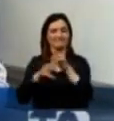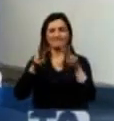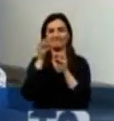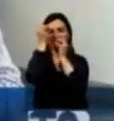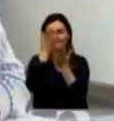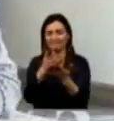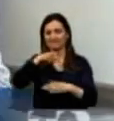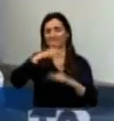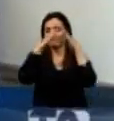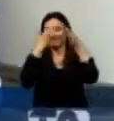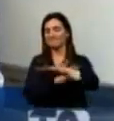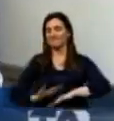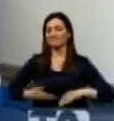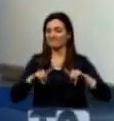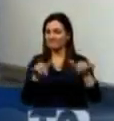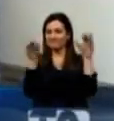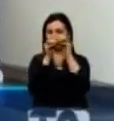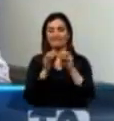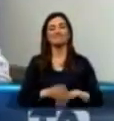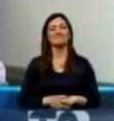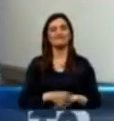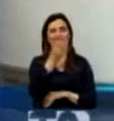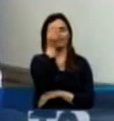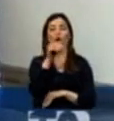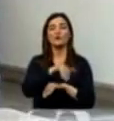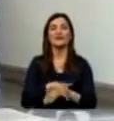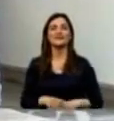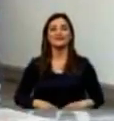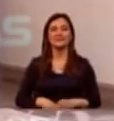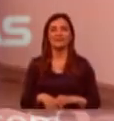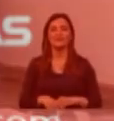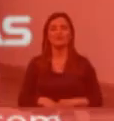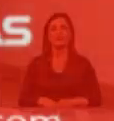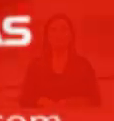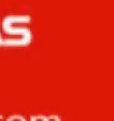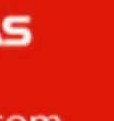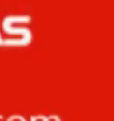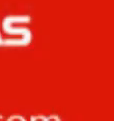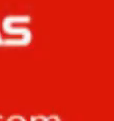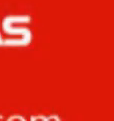ha producido aquí en el Palacio de Gobierno. Ahora sigues tú con más en Estudios, Gisela. Una buena tarde.